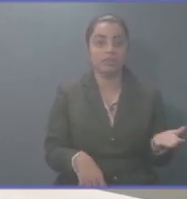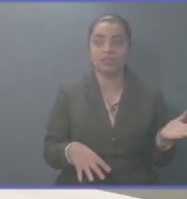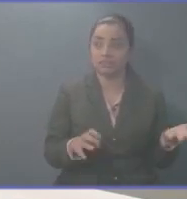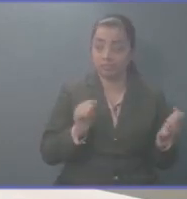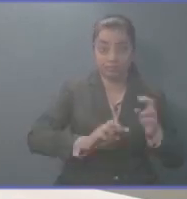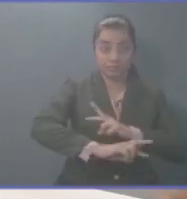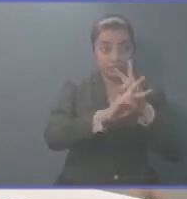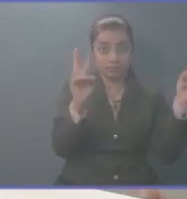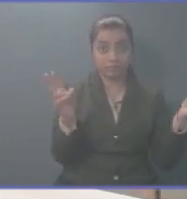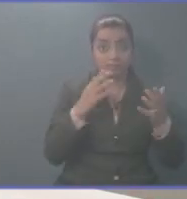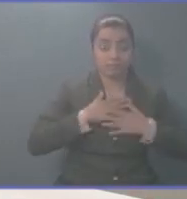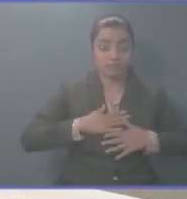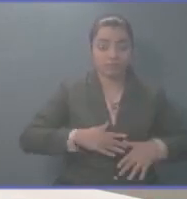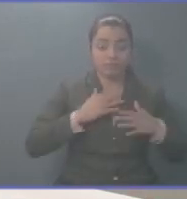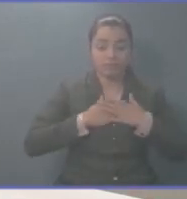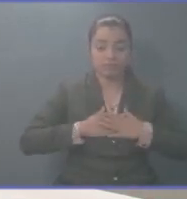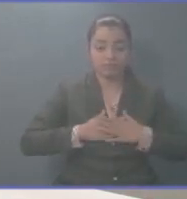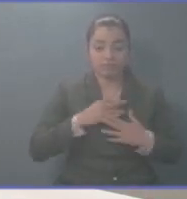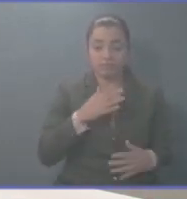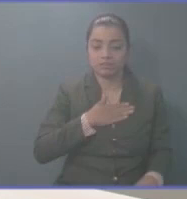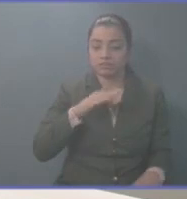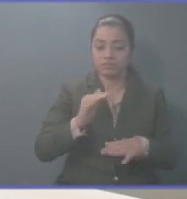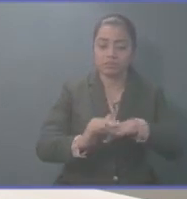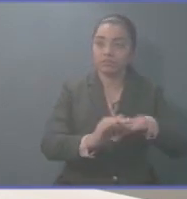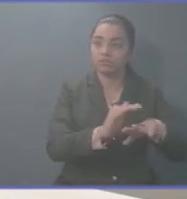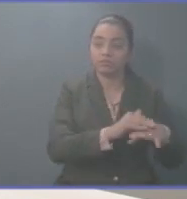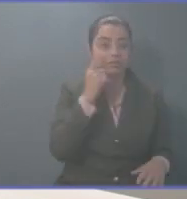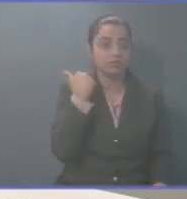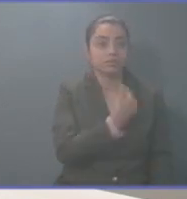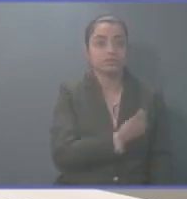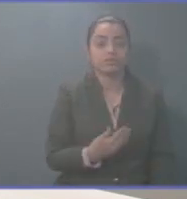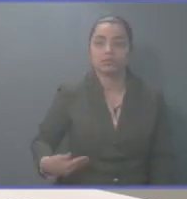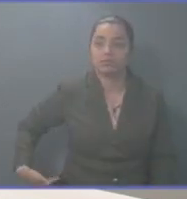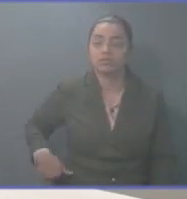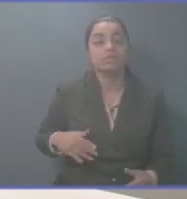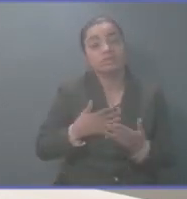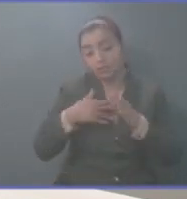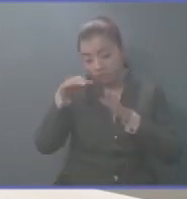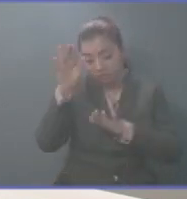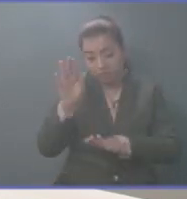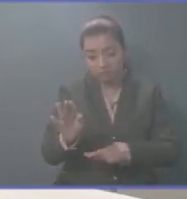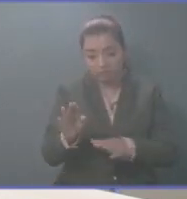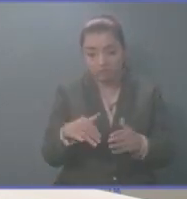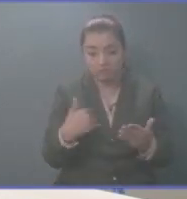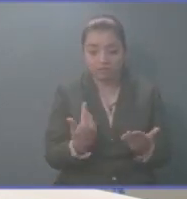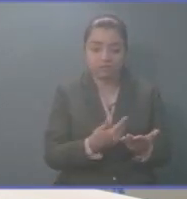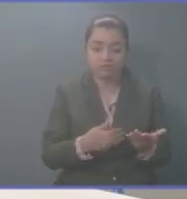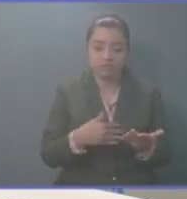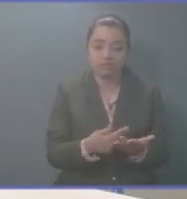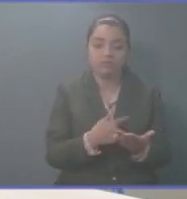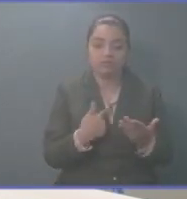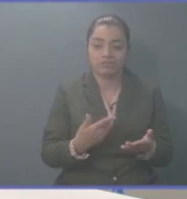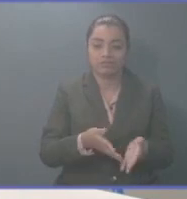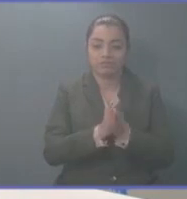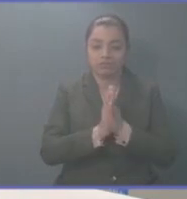y la tranquilidad interior. Ese es mi llamado, presidente. Nosotros, obviamente, con respeto, porque respetamos su investidura, le pedimos